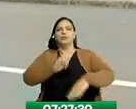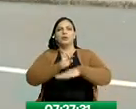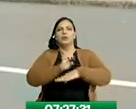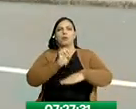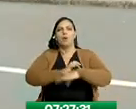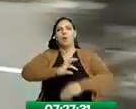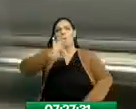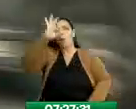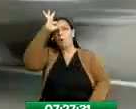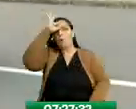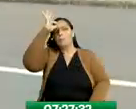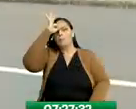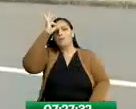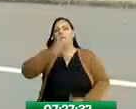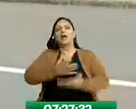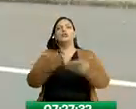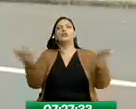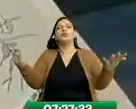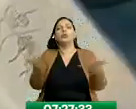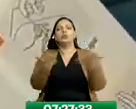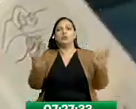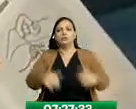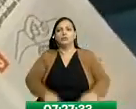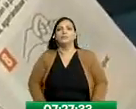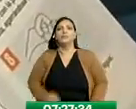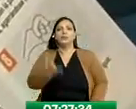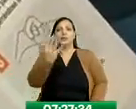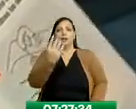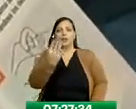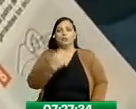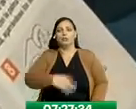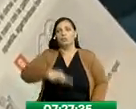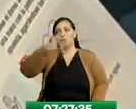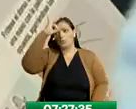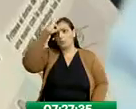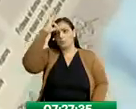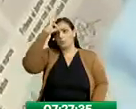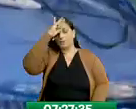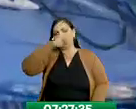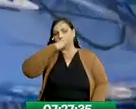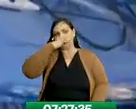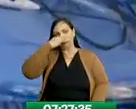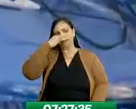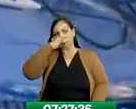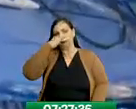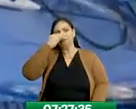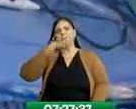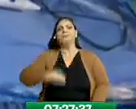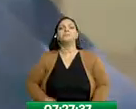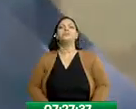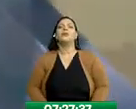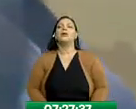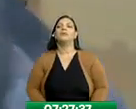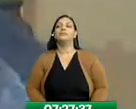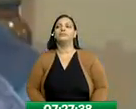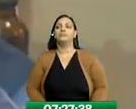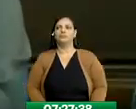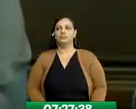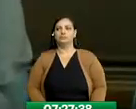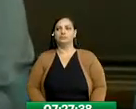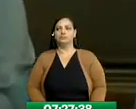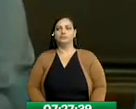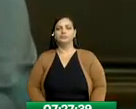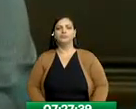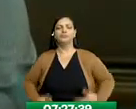caso de que este llegue a nuestro país. Y a esto se suma un hospital que será destinado solo para tratar el coronavirus.